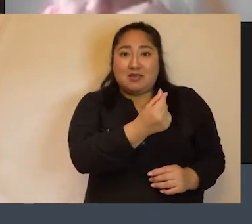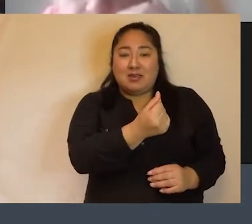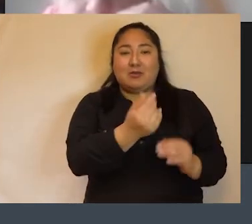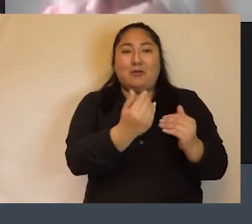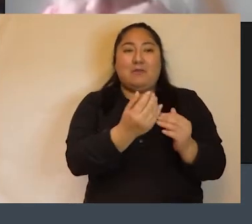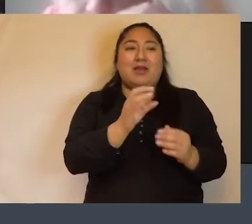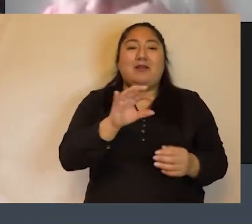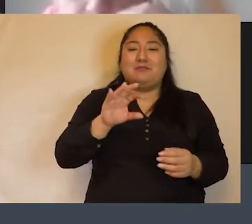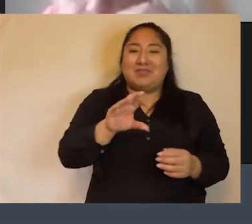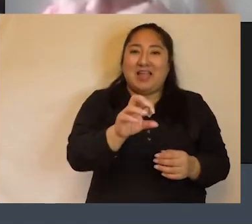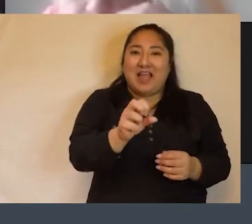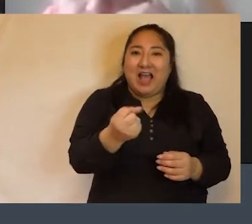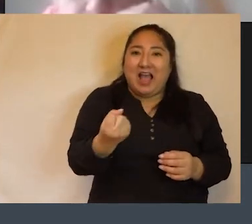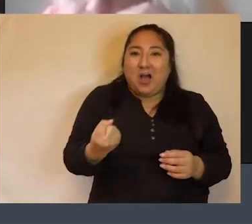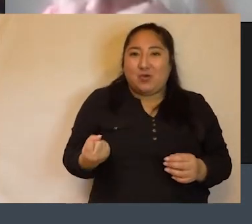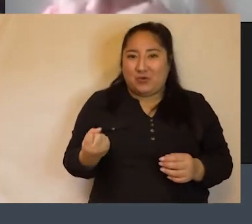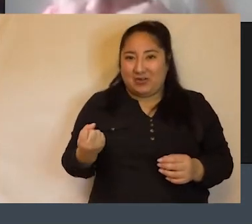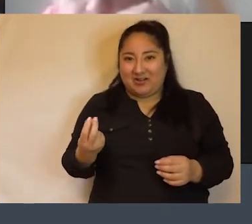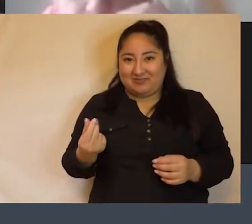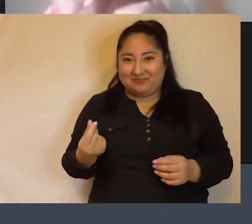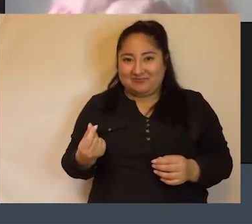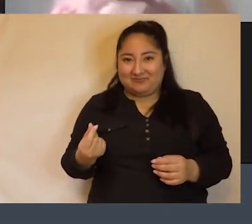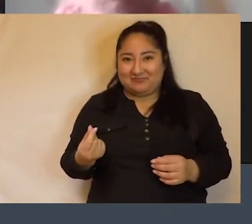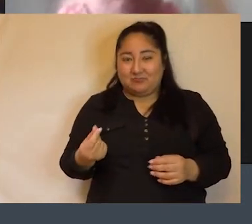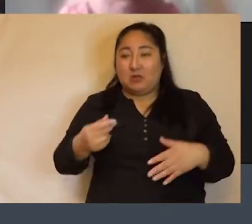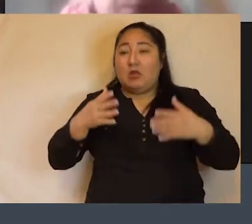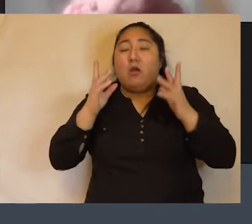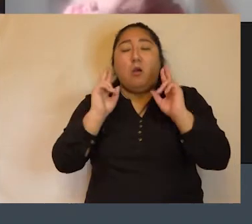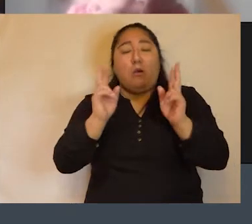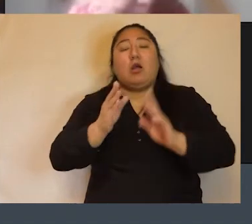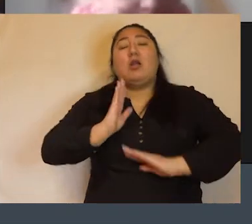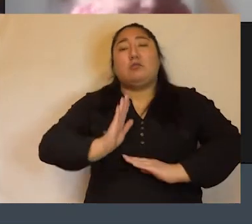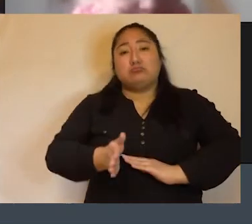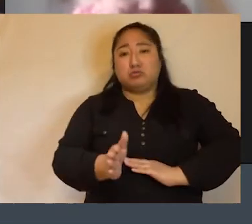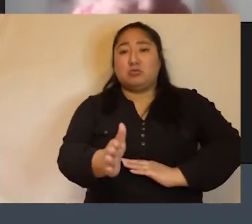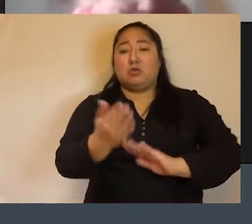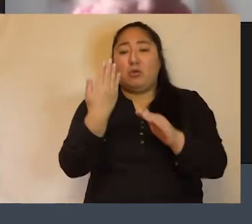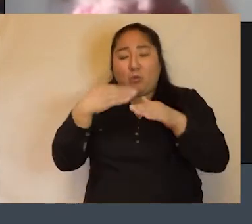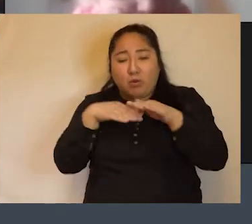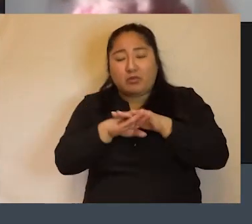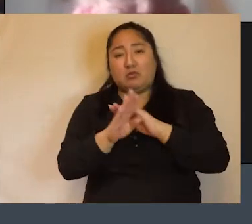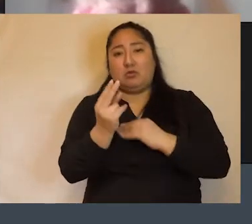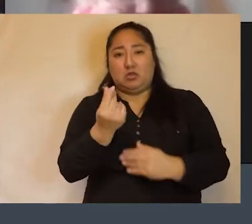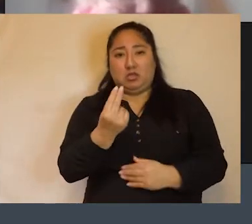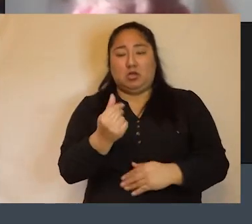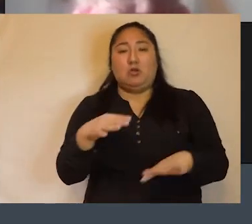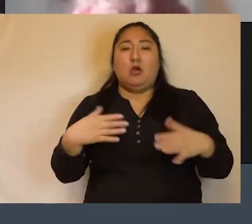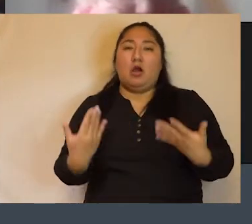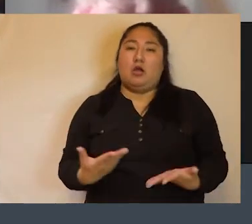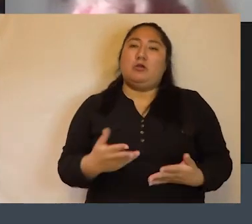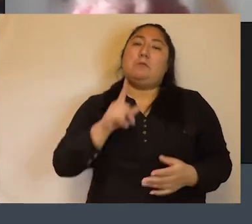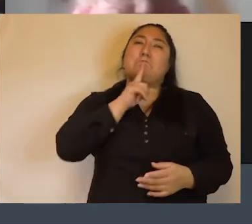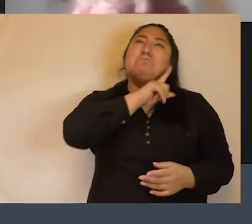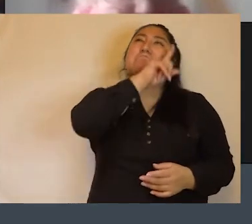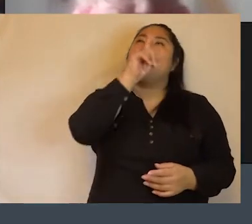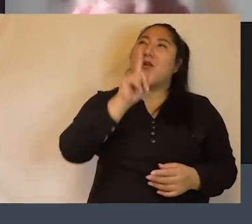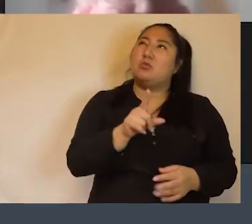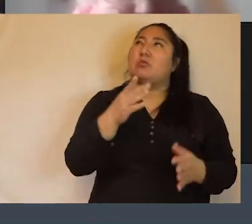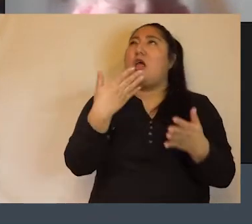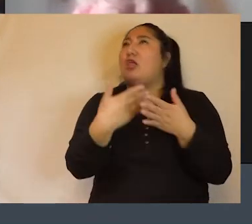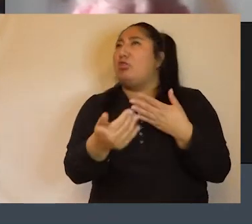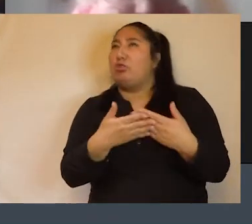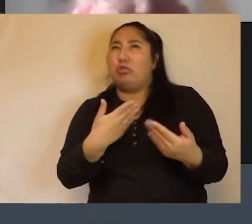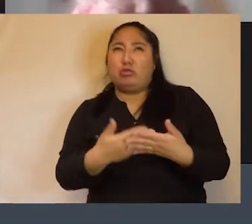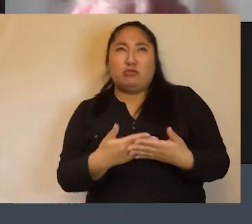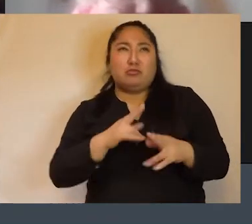ahorrar y ojalá lo puedan seguir ahorrando. ¿Ya? Y bueno, y entonces ahí viene la pregunta,